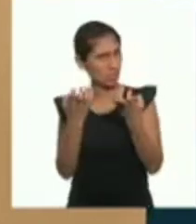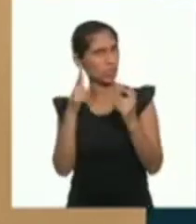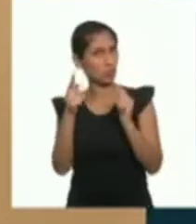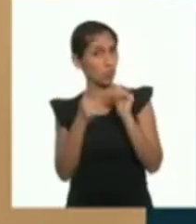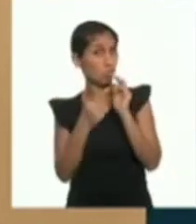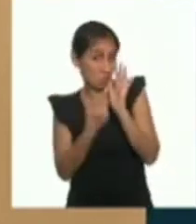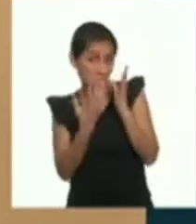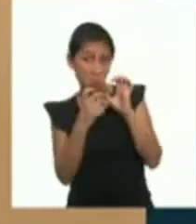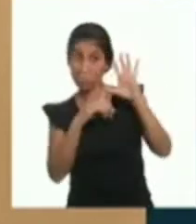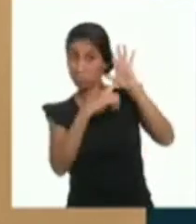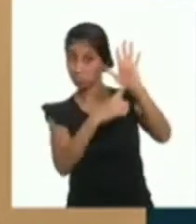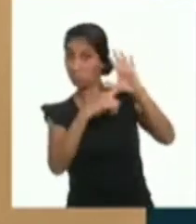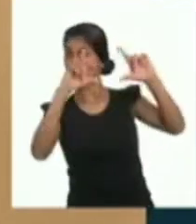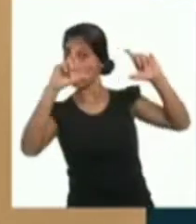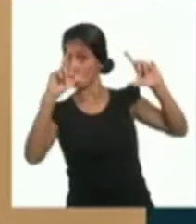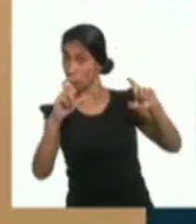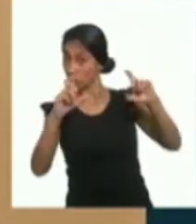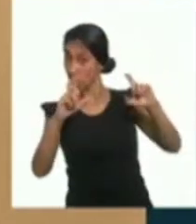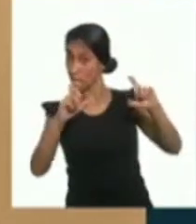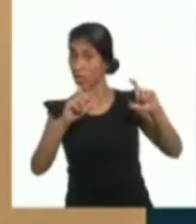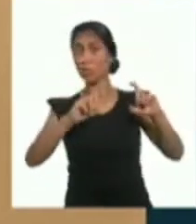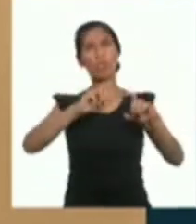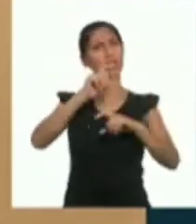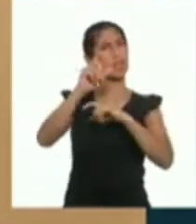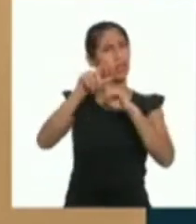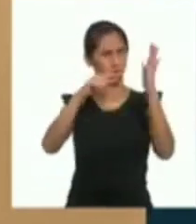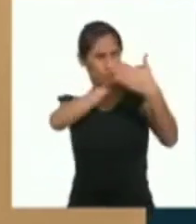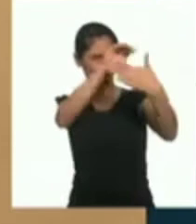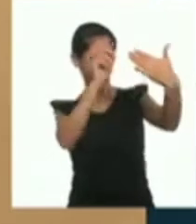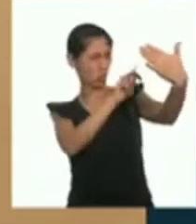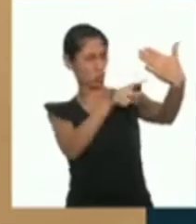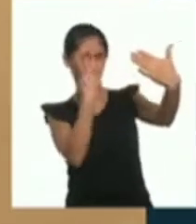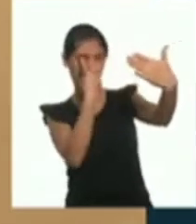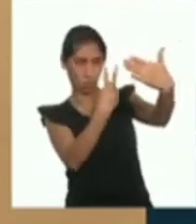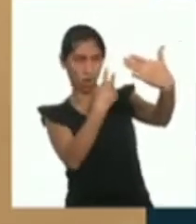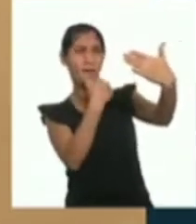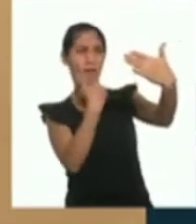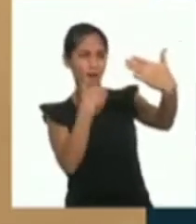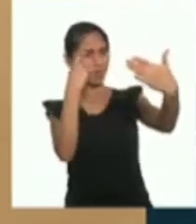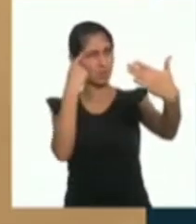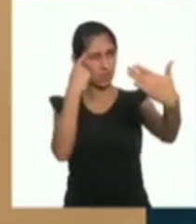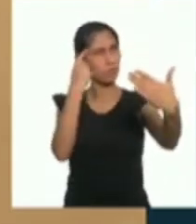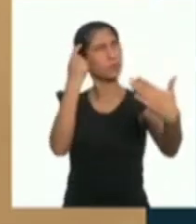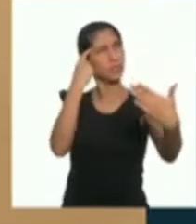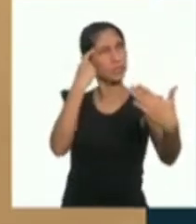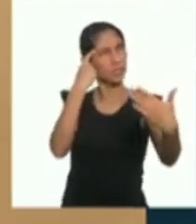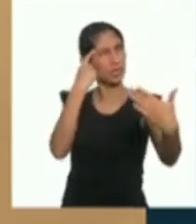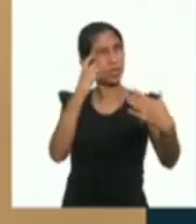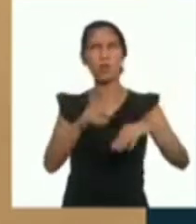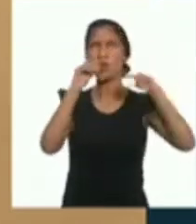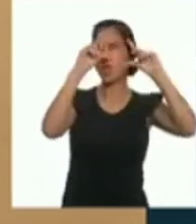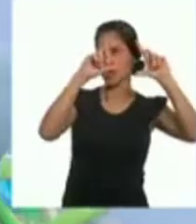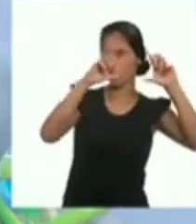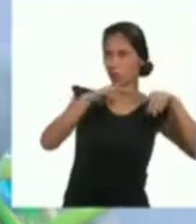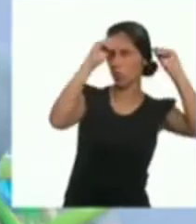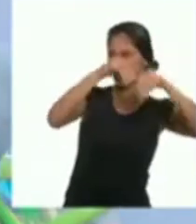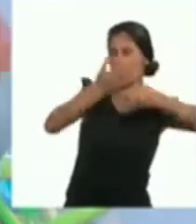hacer fuera una fotografía, es todo lo que percibe el lente de una cámara. Así decidimos qué objetos van a aparecer y cuáles